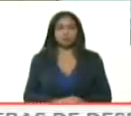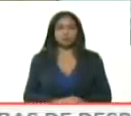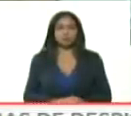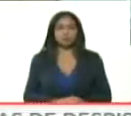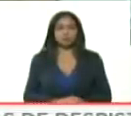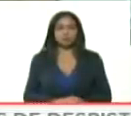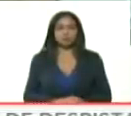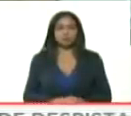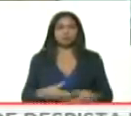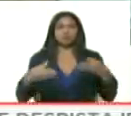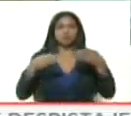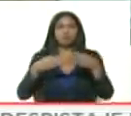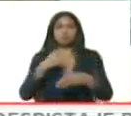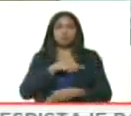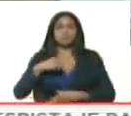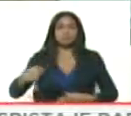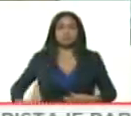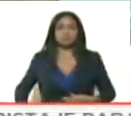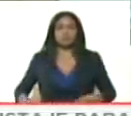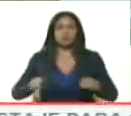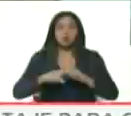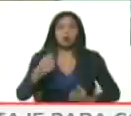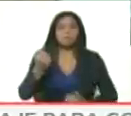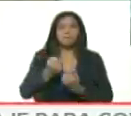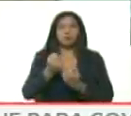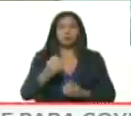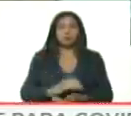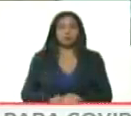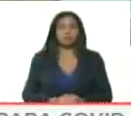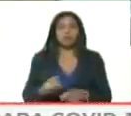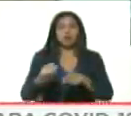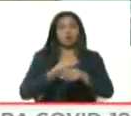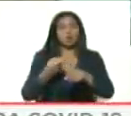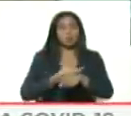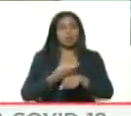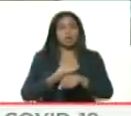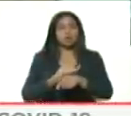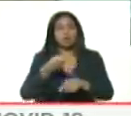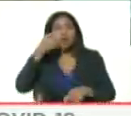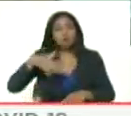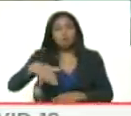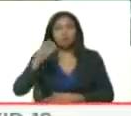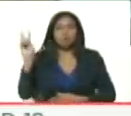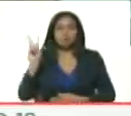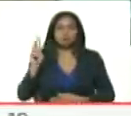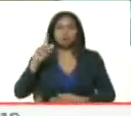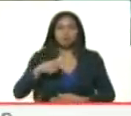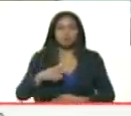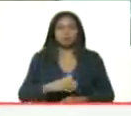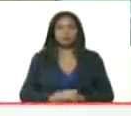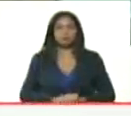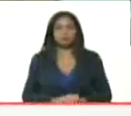La parte china apoya al gobierno y pueblo venezolanos